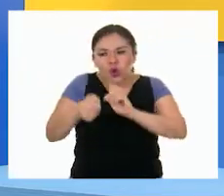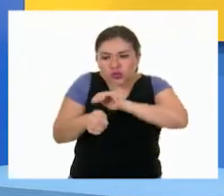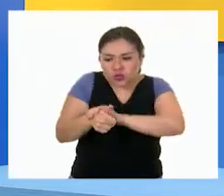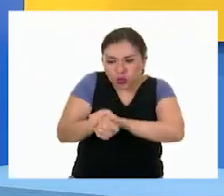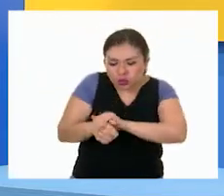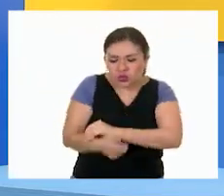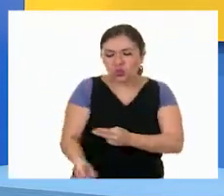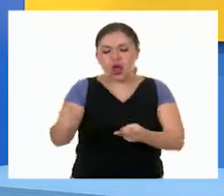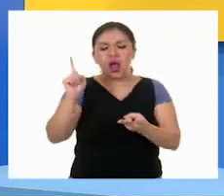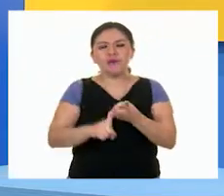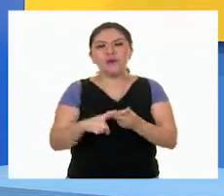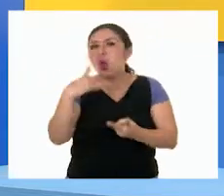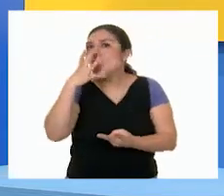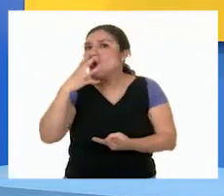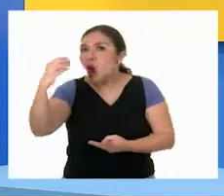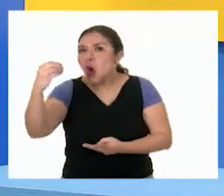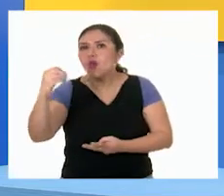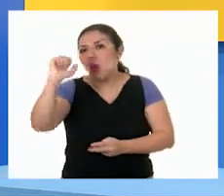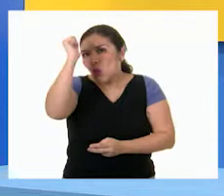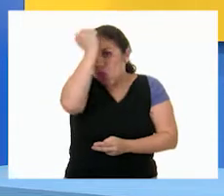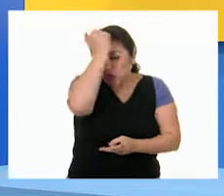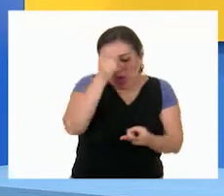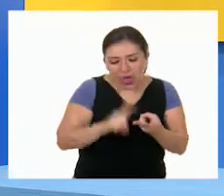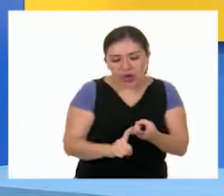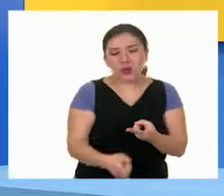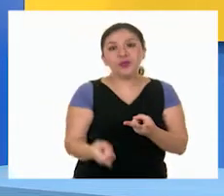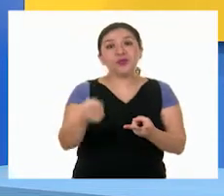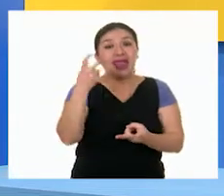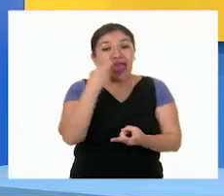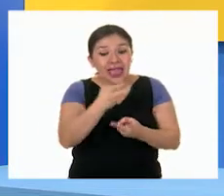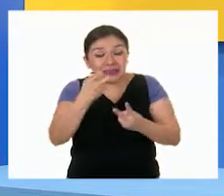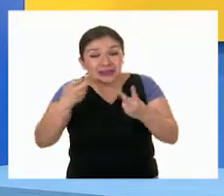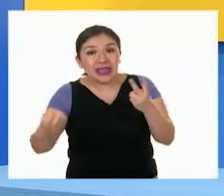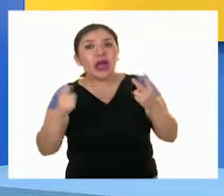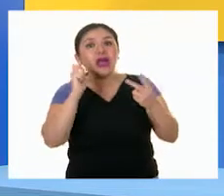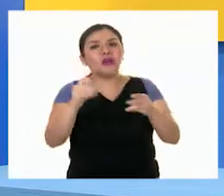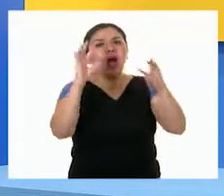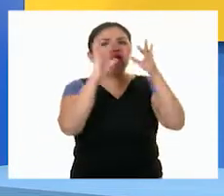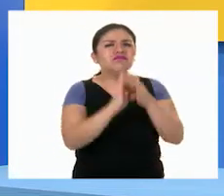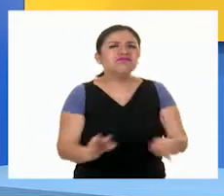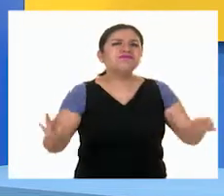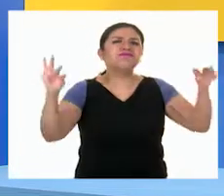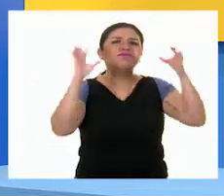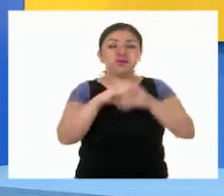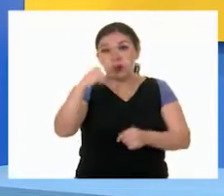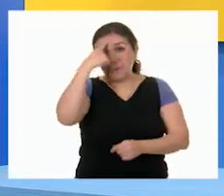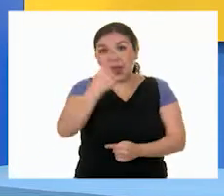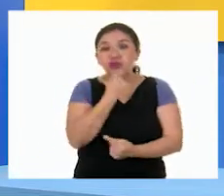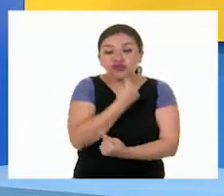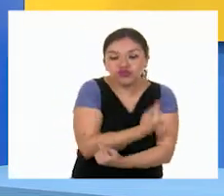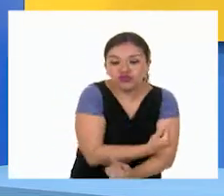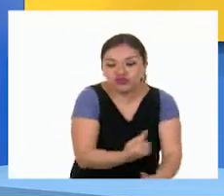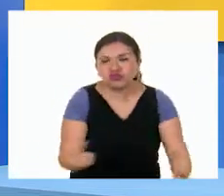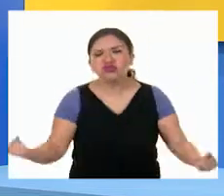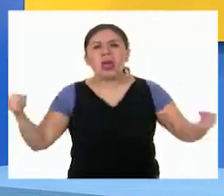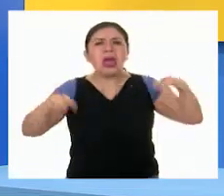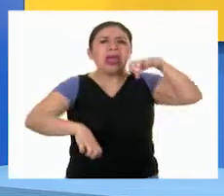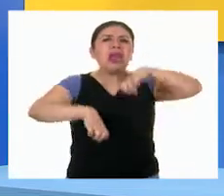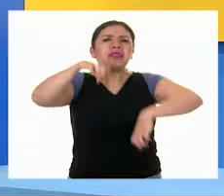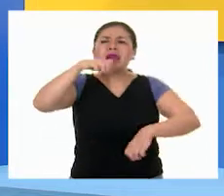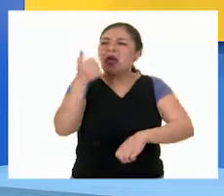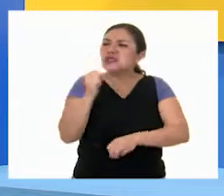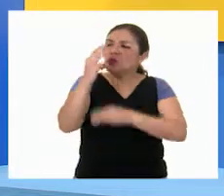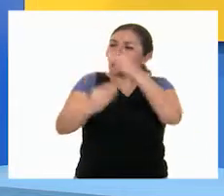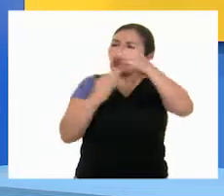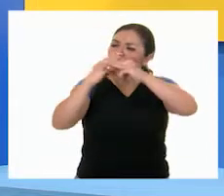o El lobo y el cordero, han sido contadas a niños y niñas de todo el